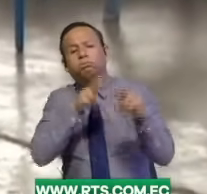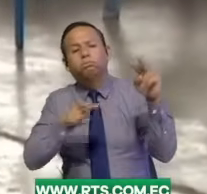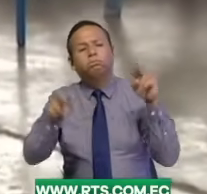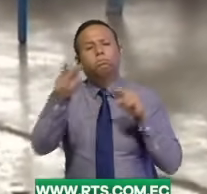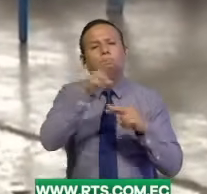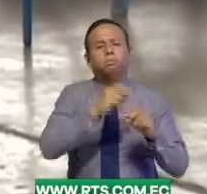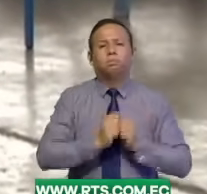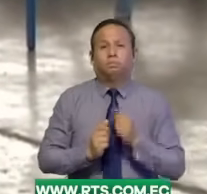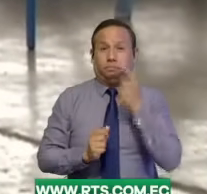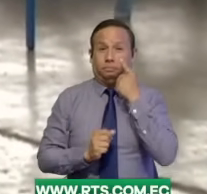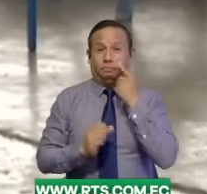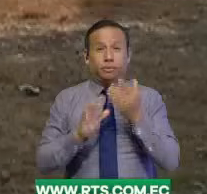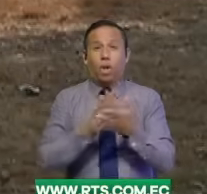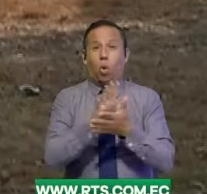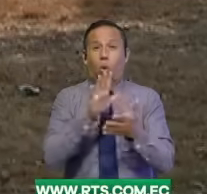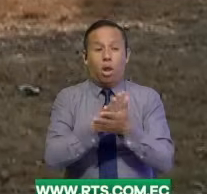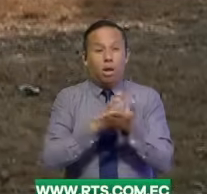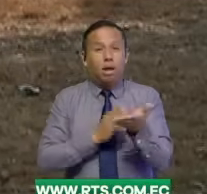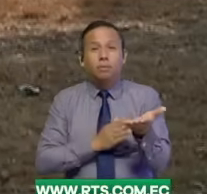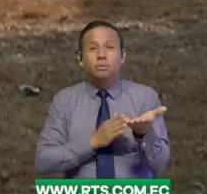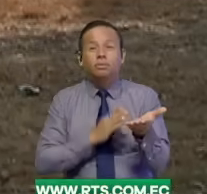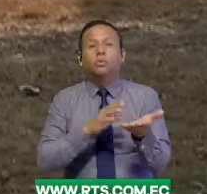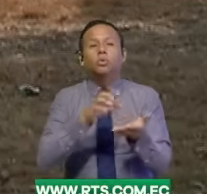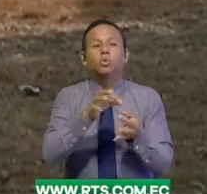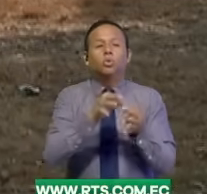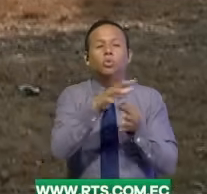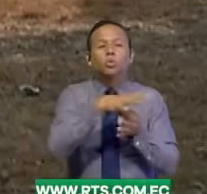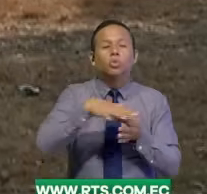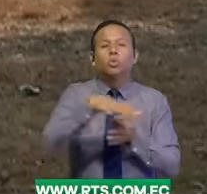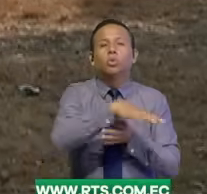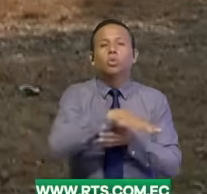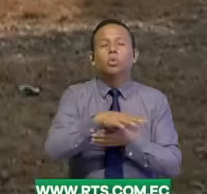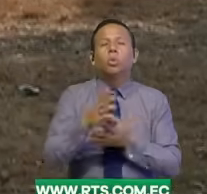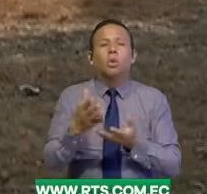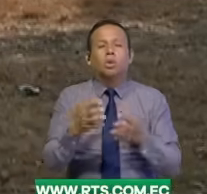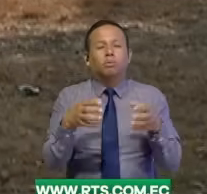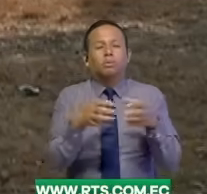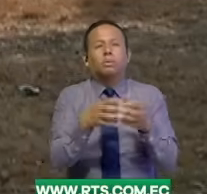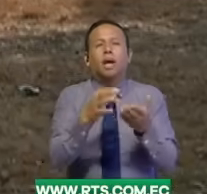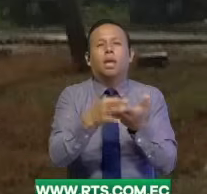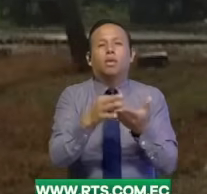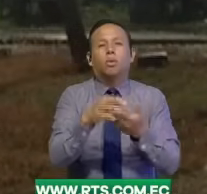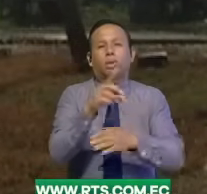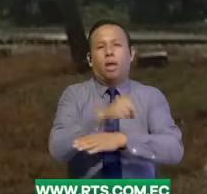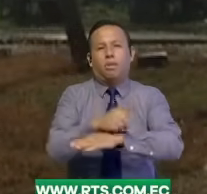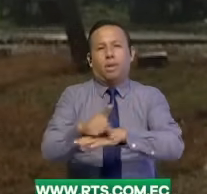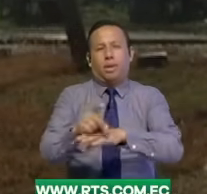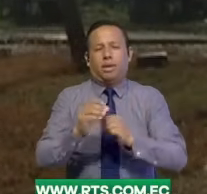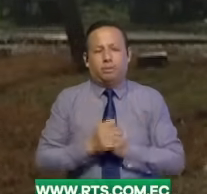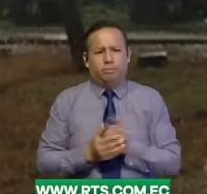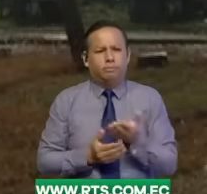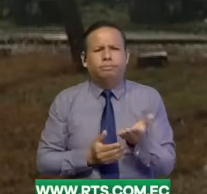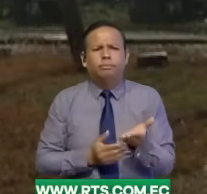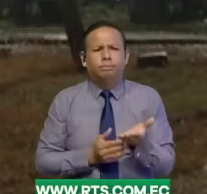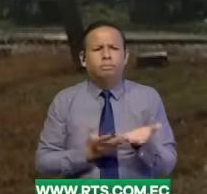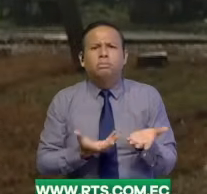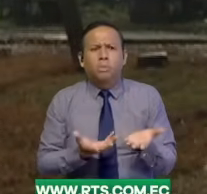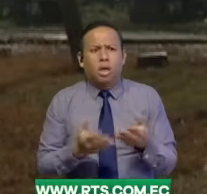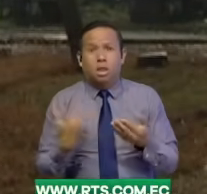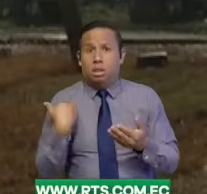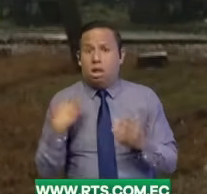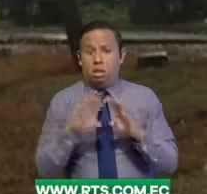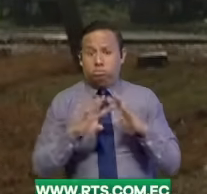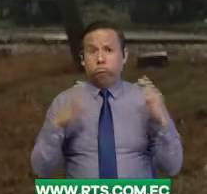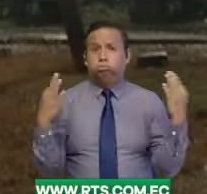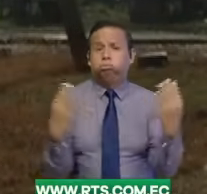Así luce la escuela José Daniel Carlos del recinto Boca de las Piñas en el cantón Daule. La institución no cuenta con cerramiento